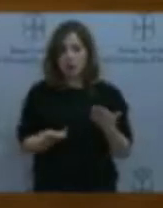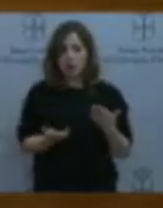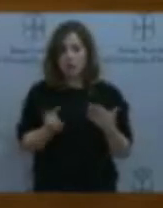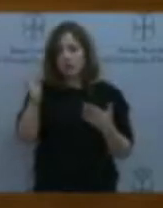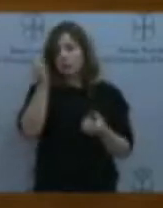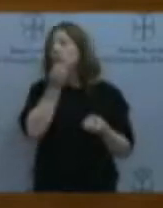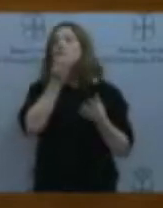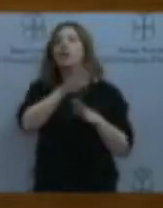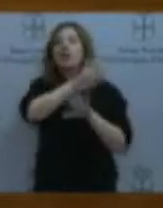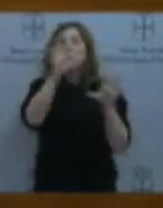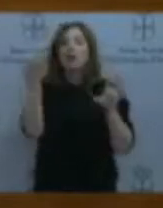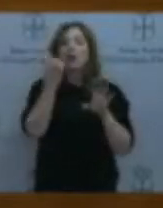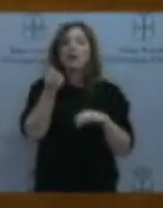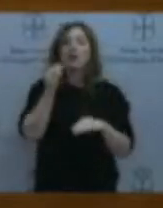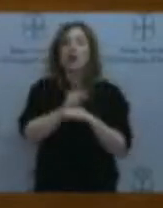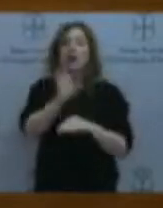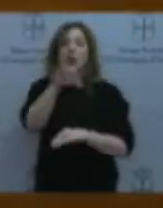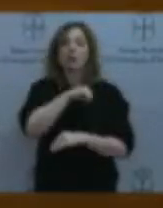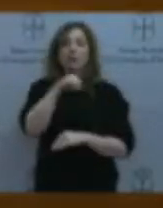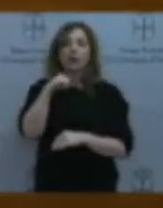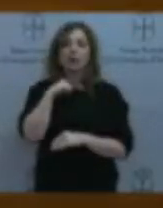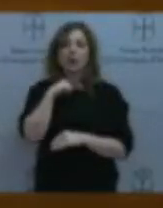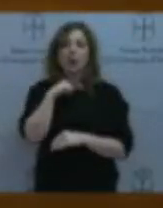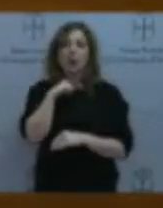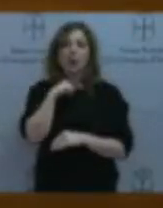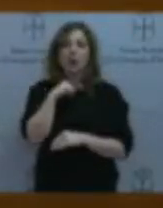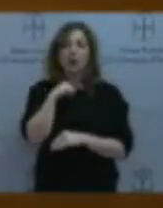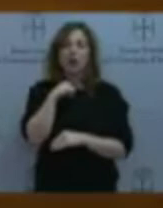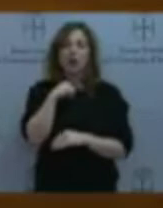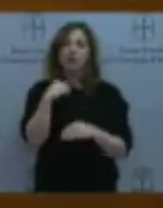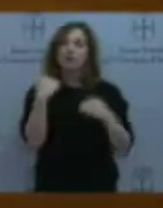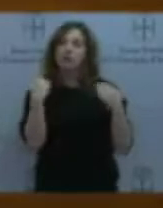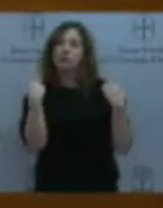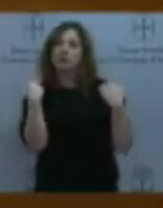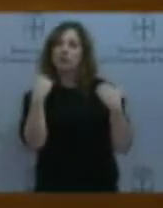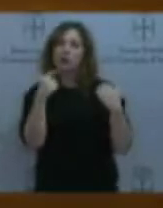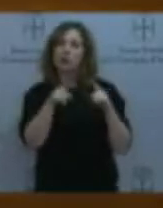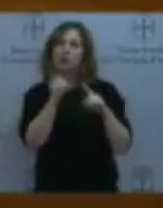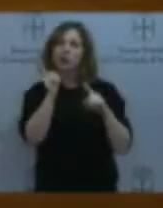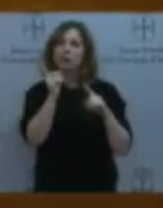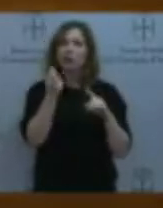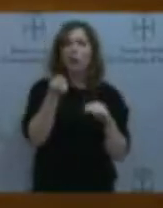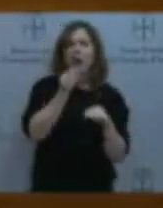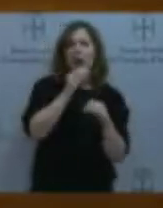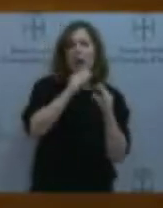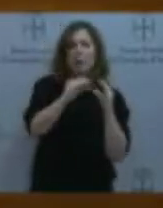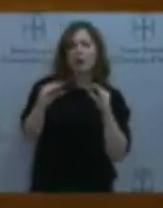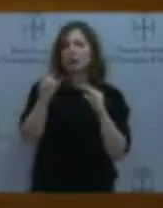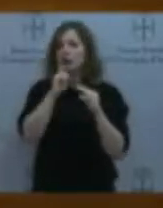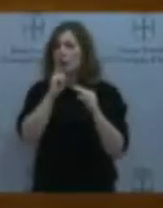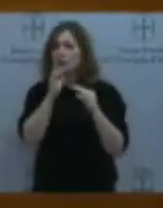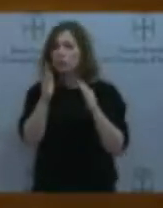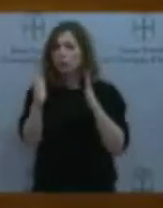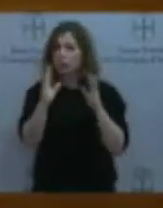la financiación autonómica no se circunscribe única y exclusivamente a cómo se reparten los ingresos que hay en momentos de contracción, porque eso ha